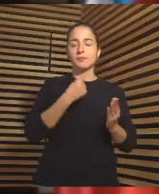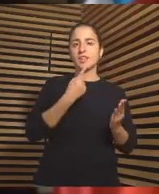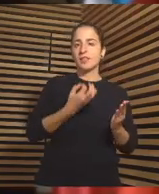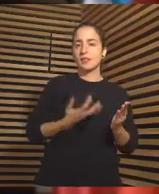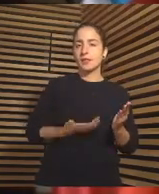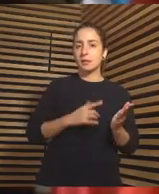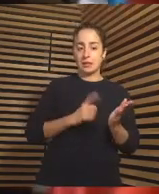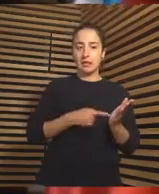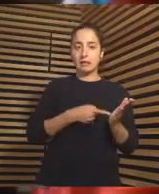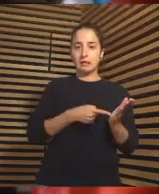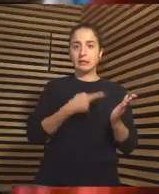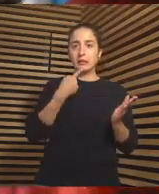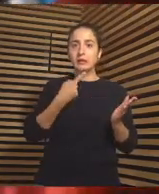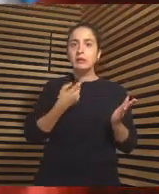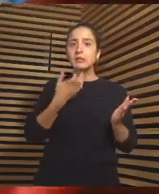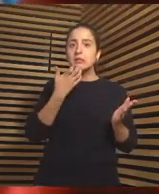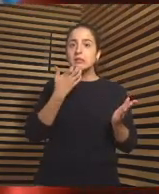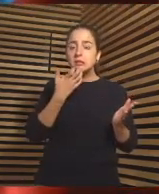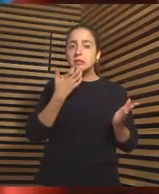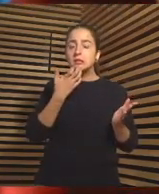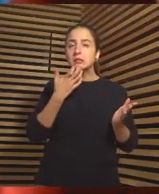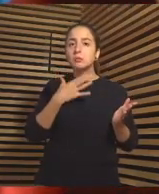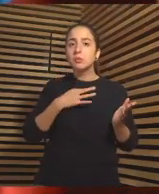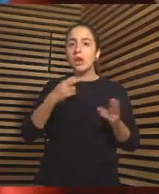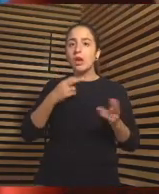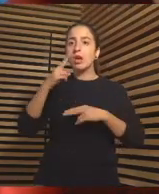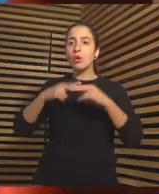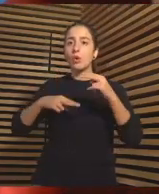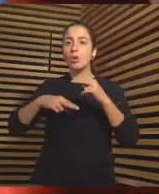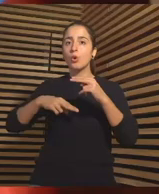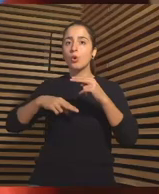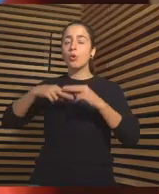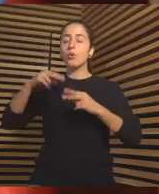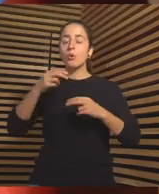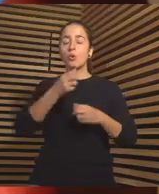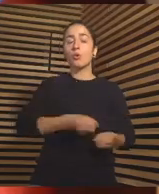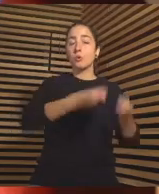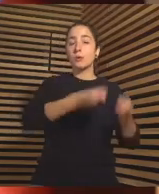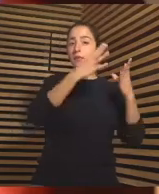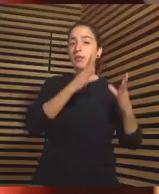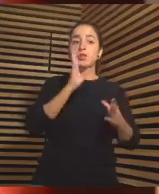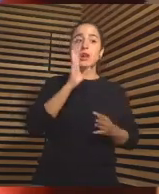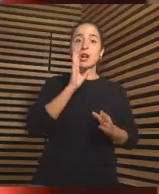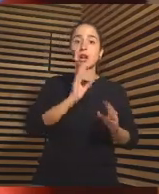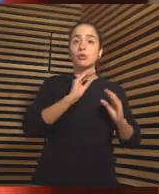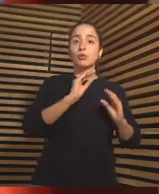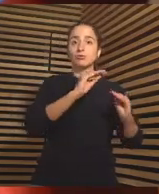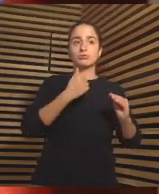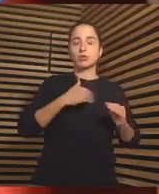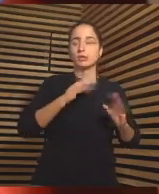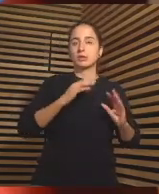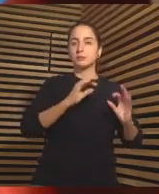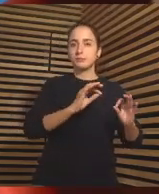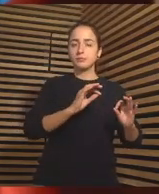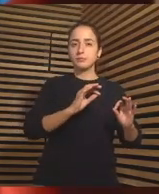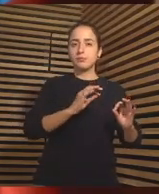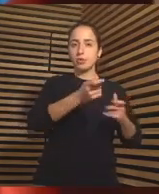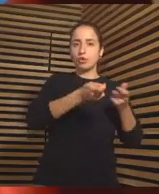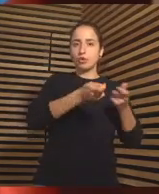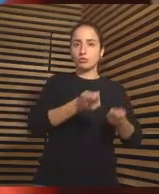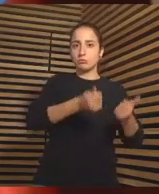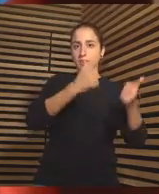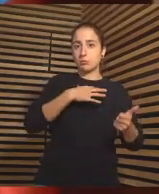que a lo que se le puede dar una licencia urbanística es a lo que hay en el edificio, que es lo que es mucho más controlable, y no tanto a lo que hay en la